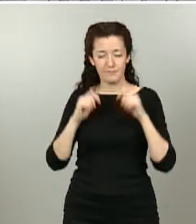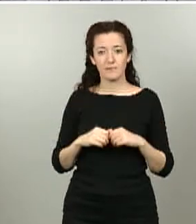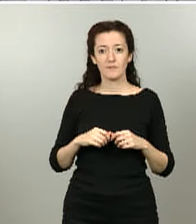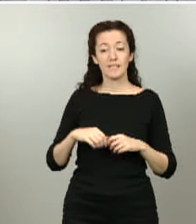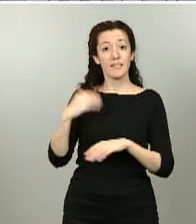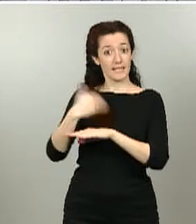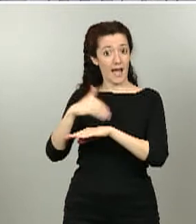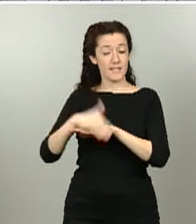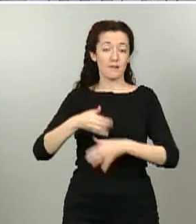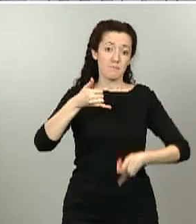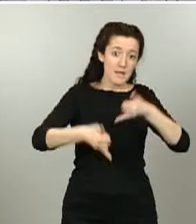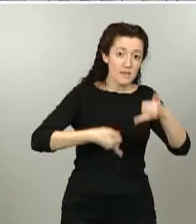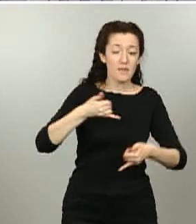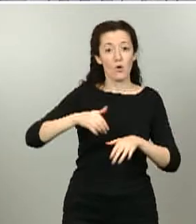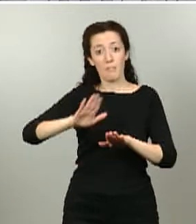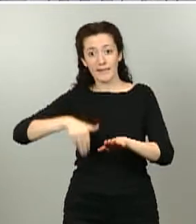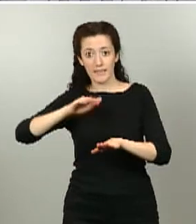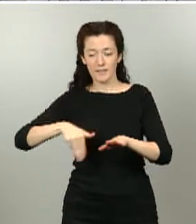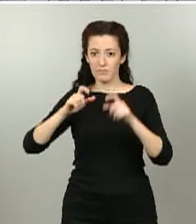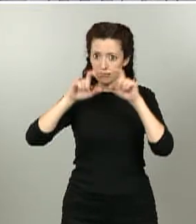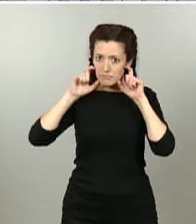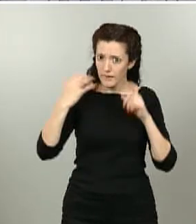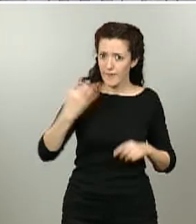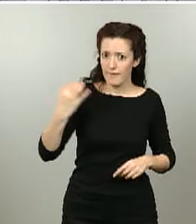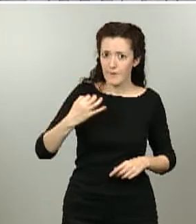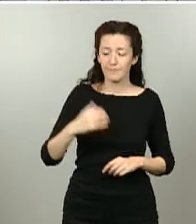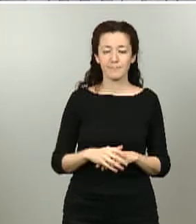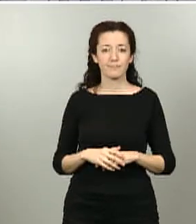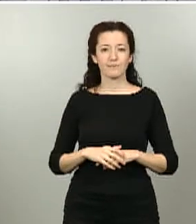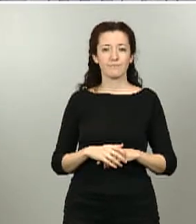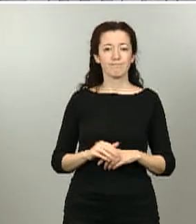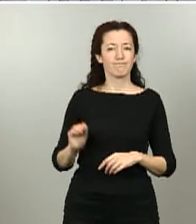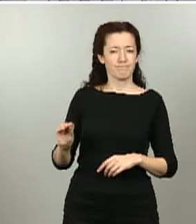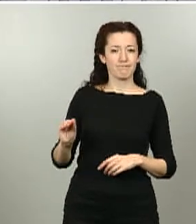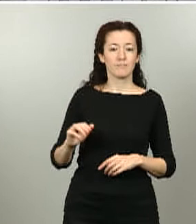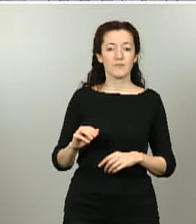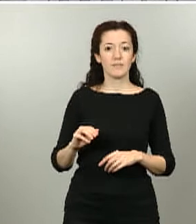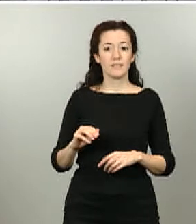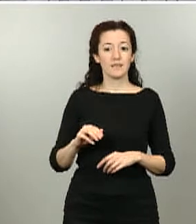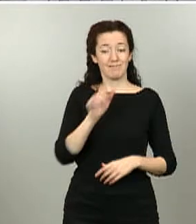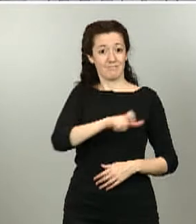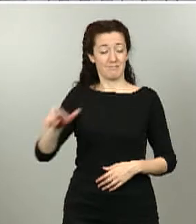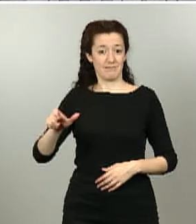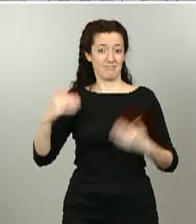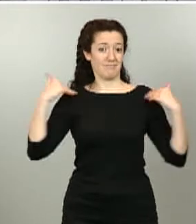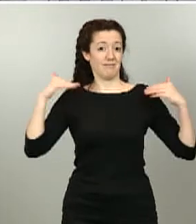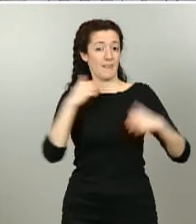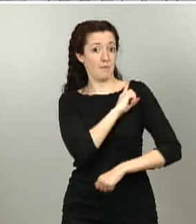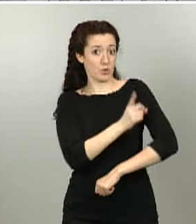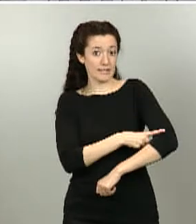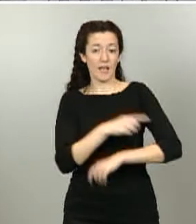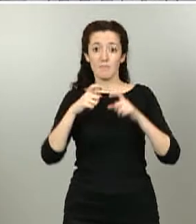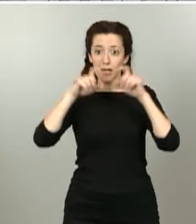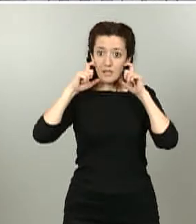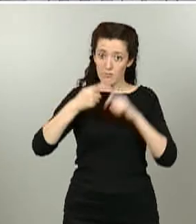o en patinete? Y News Diario dice, ¿la obligación de llevar mascarilla incluye a los deportistas o entra dentro de la excepción del BOE que reza